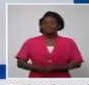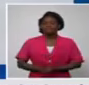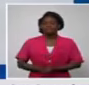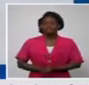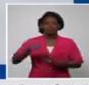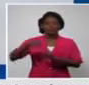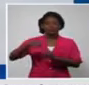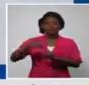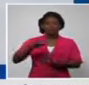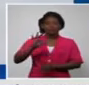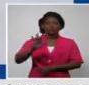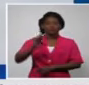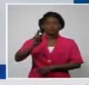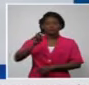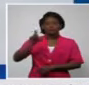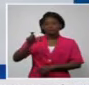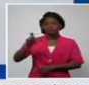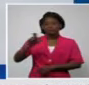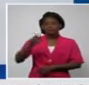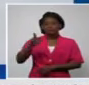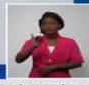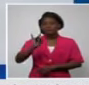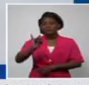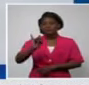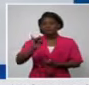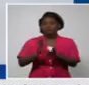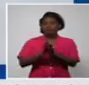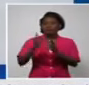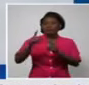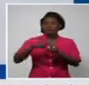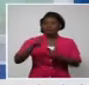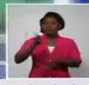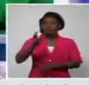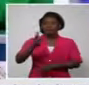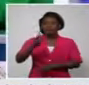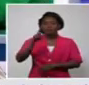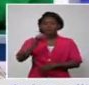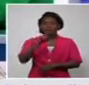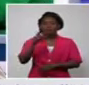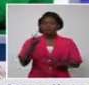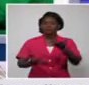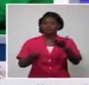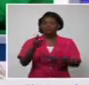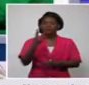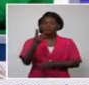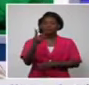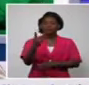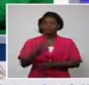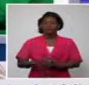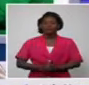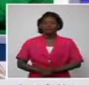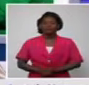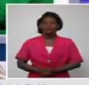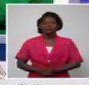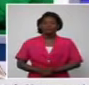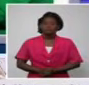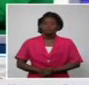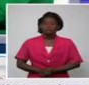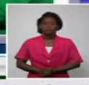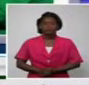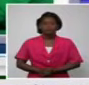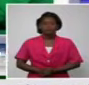8, Villa Clara con 7, Matanzas 3 y Cienfuegos 2. Del sexo